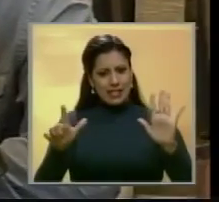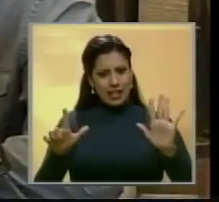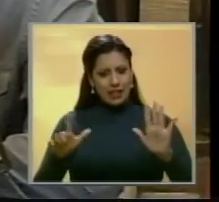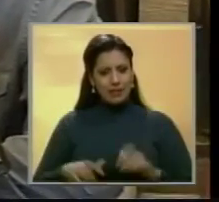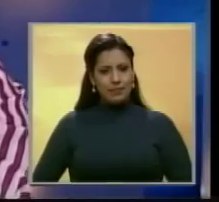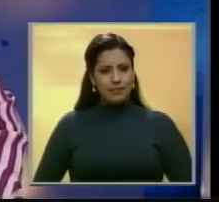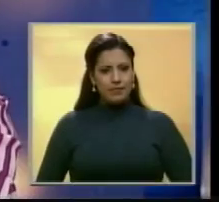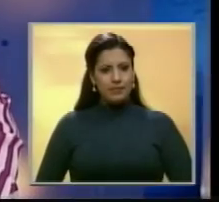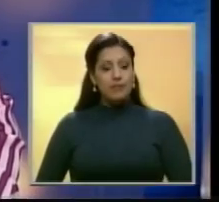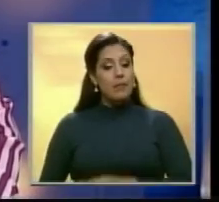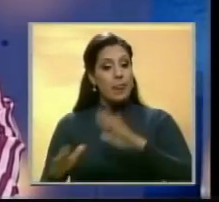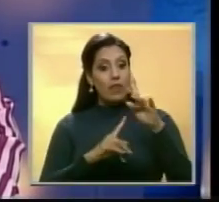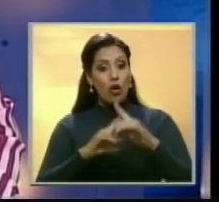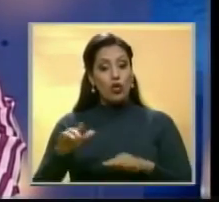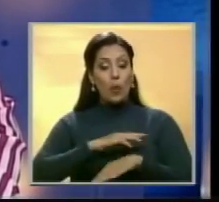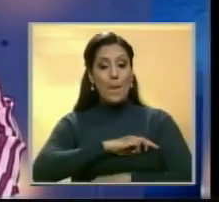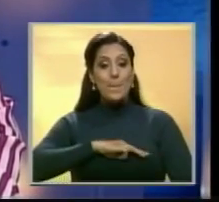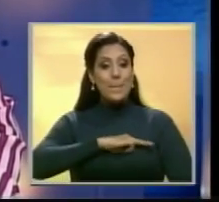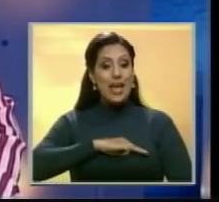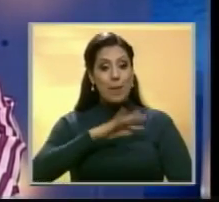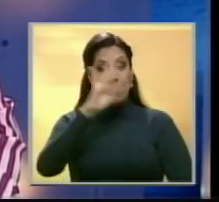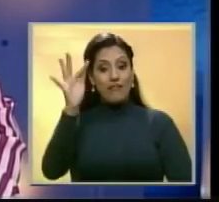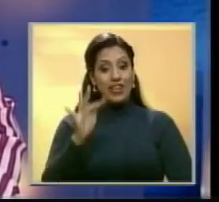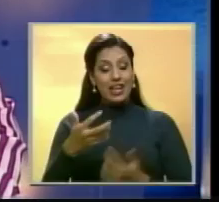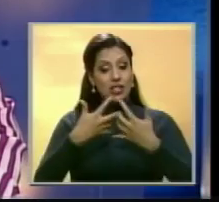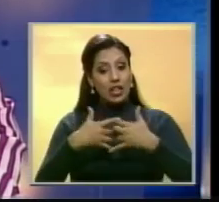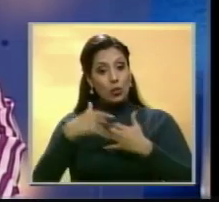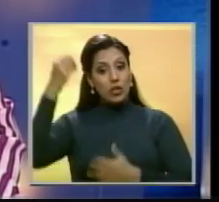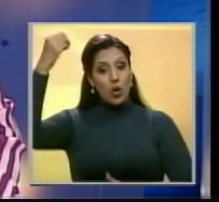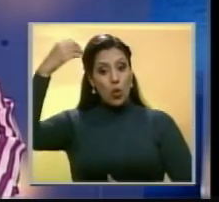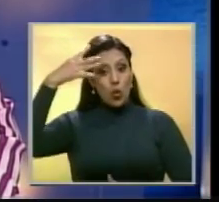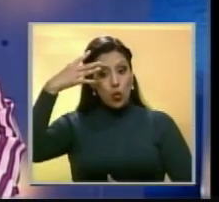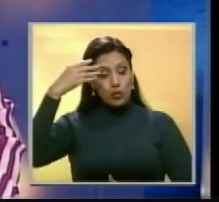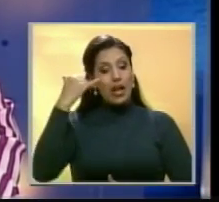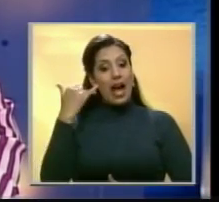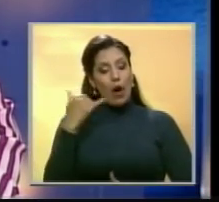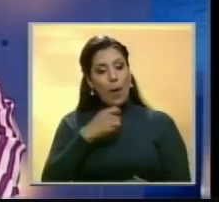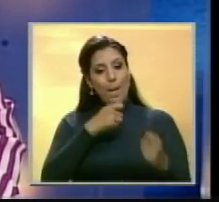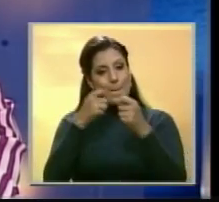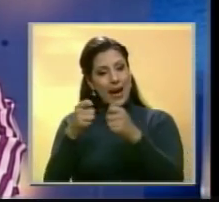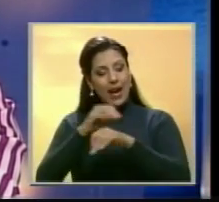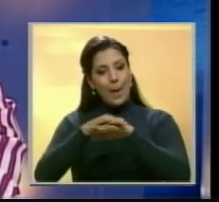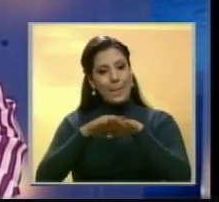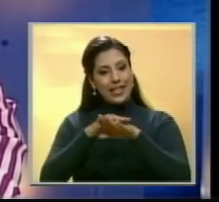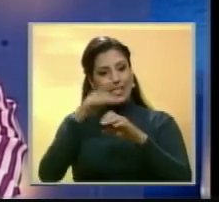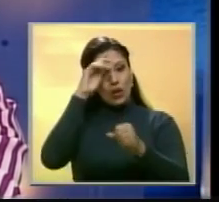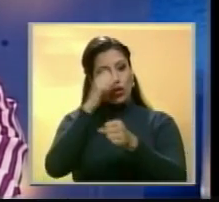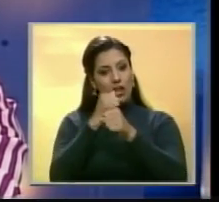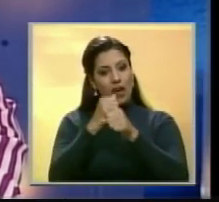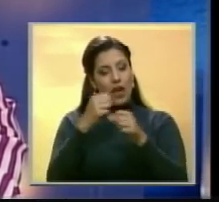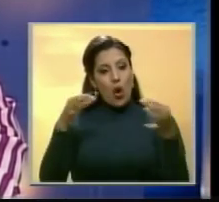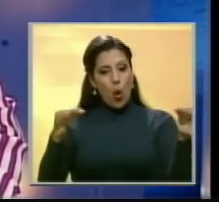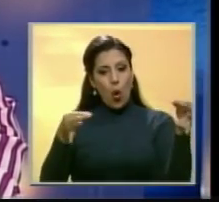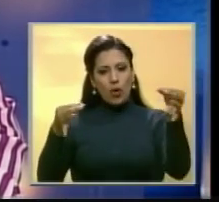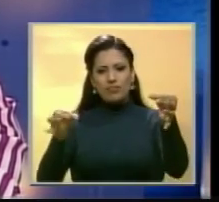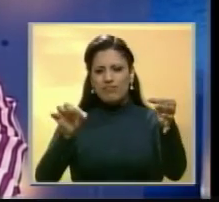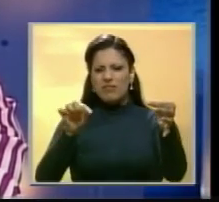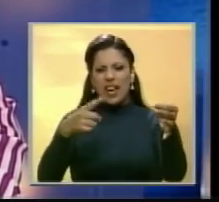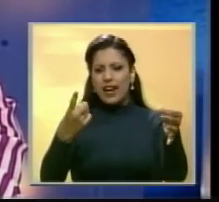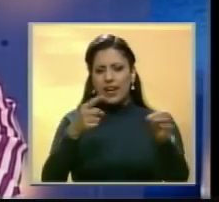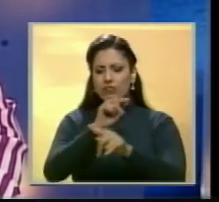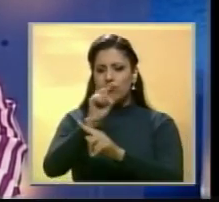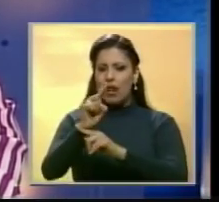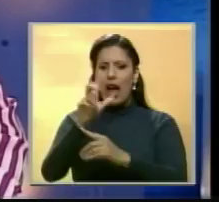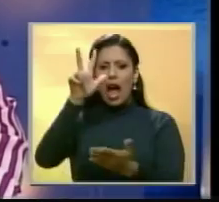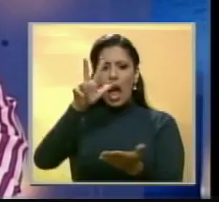2017. Miembros de la Federación de la Industria Eléctrica de Venezuela entregaron ante el Ministerio de Trabajo un pliego conciliatorio para exigir